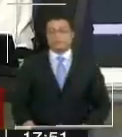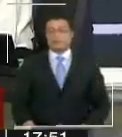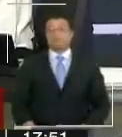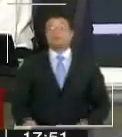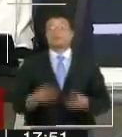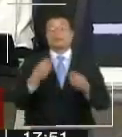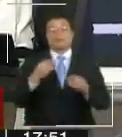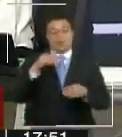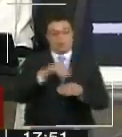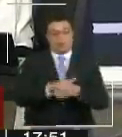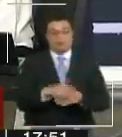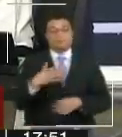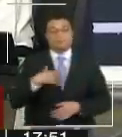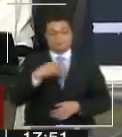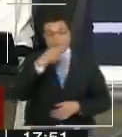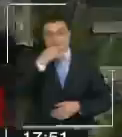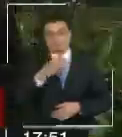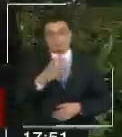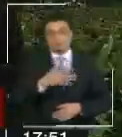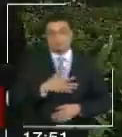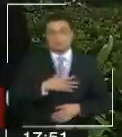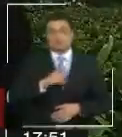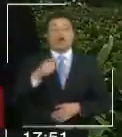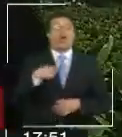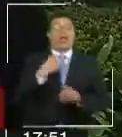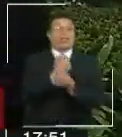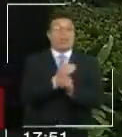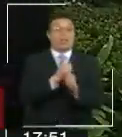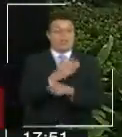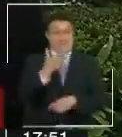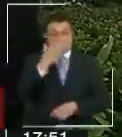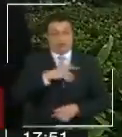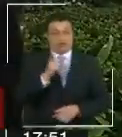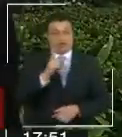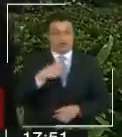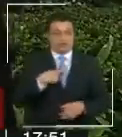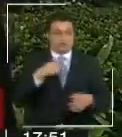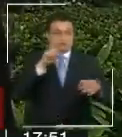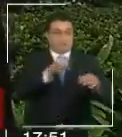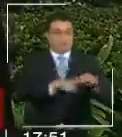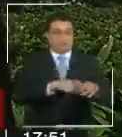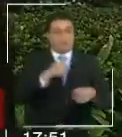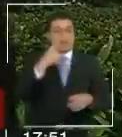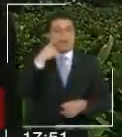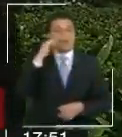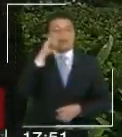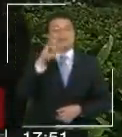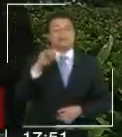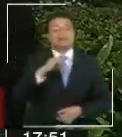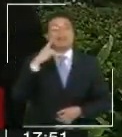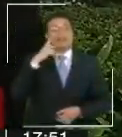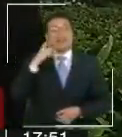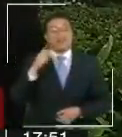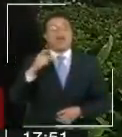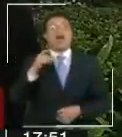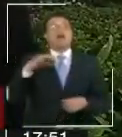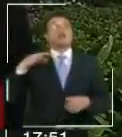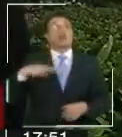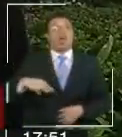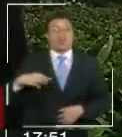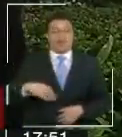Buenas tardes. Quiero aclararle que yo no soy diputado independiente, soy militante de la Izquierda Ciudadana, un partido legal inscrito